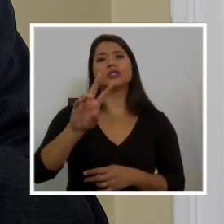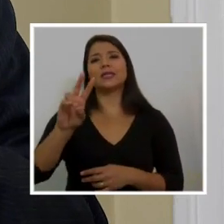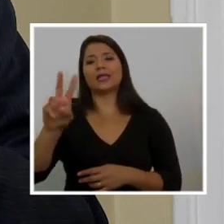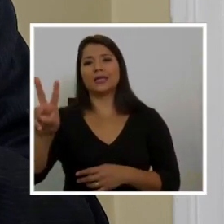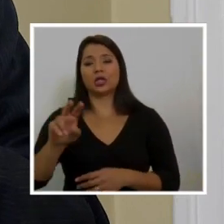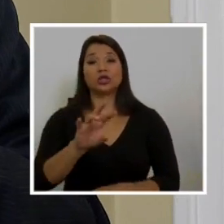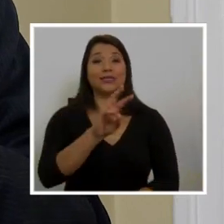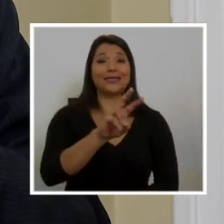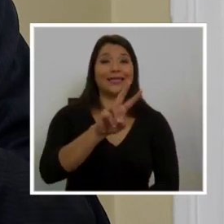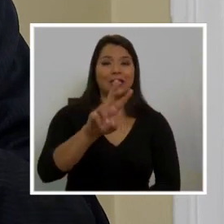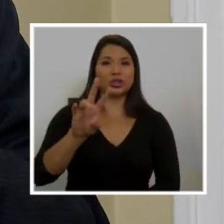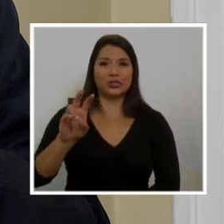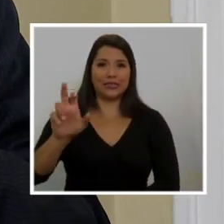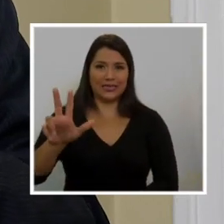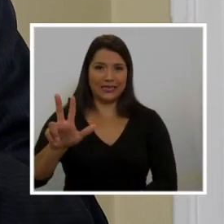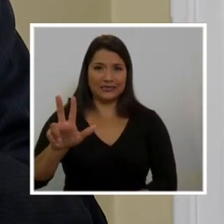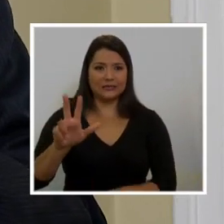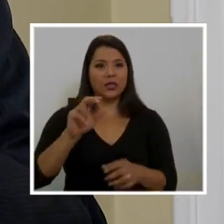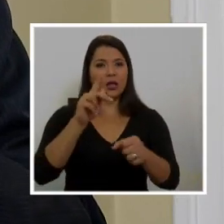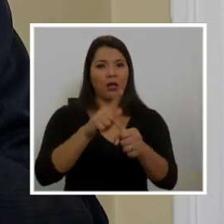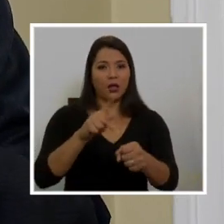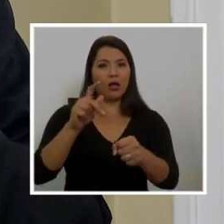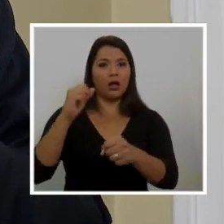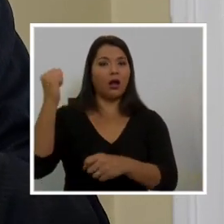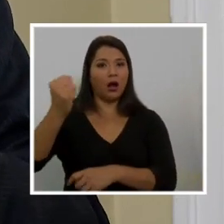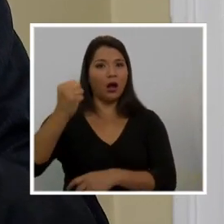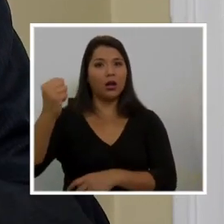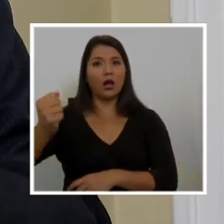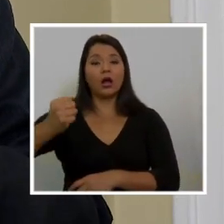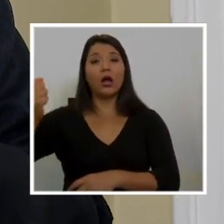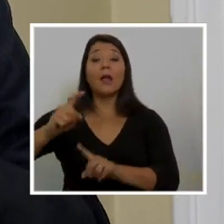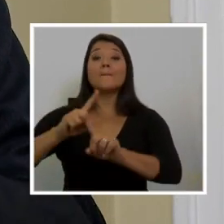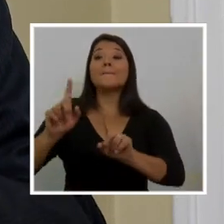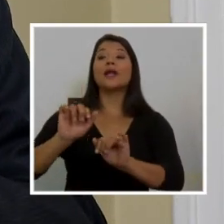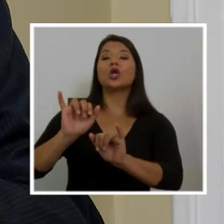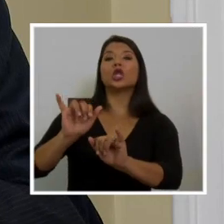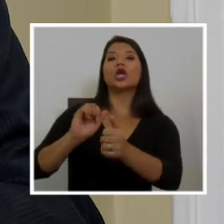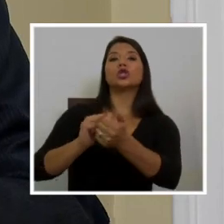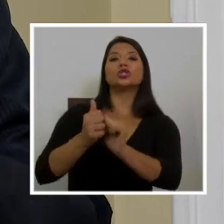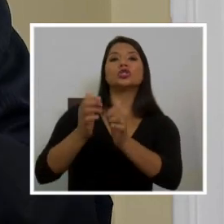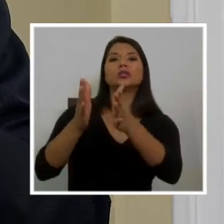dejó la presidencia a un futuro candidato, Alán, como decía en Liberación, a